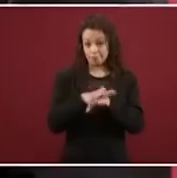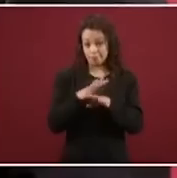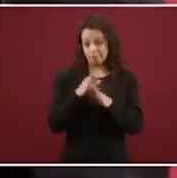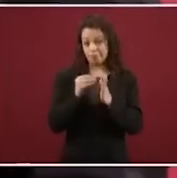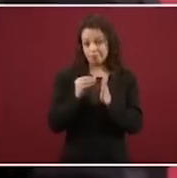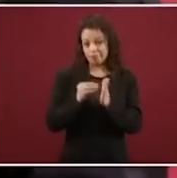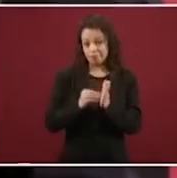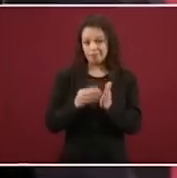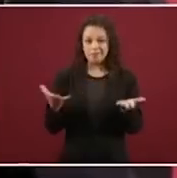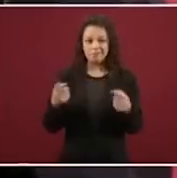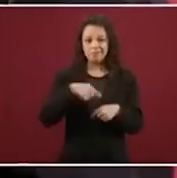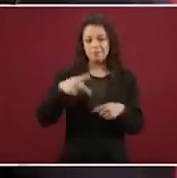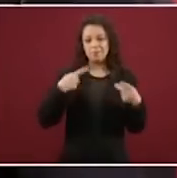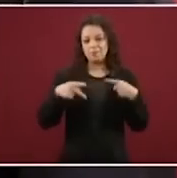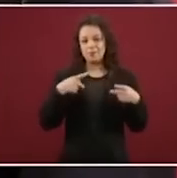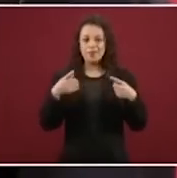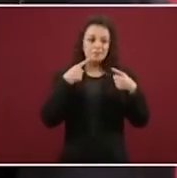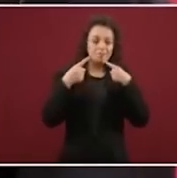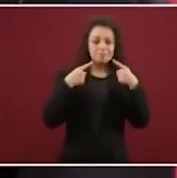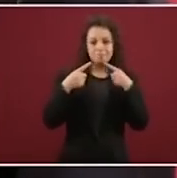alguna polémica, pero